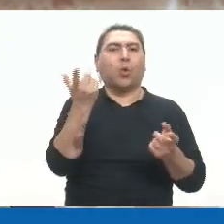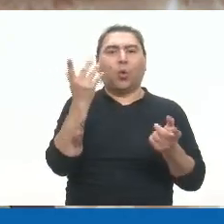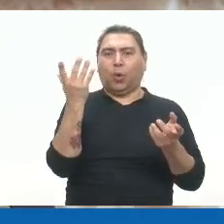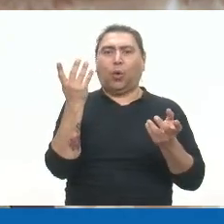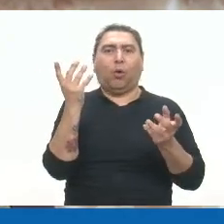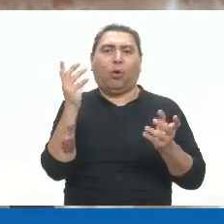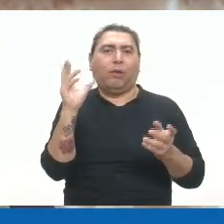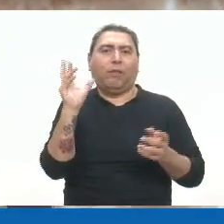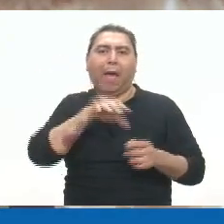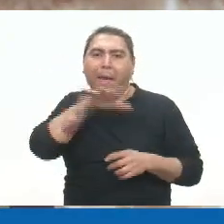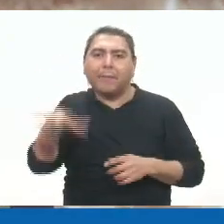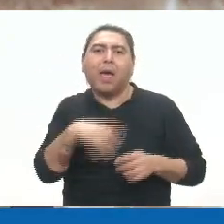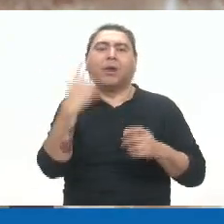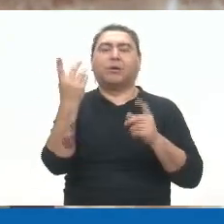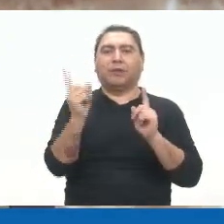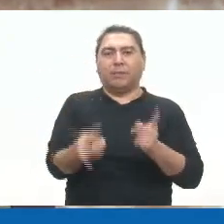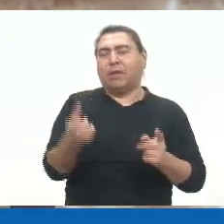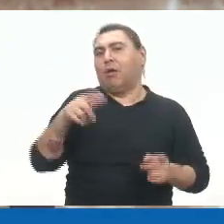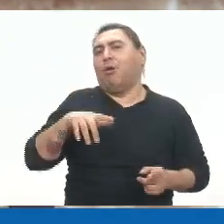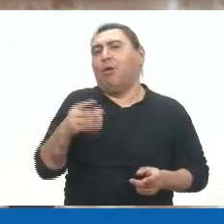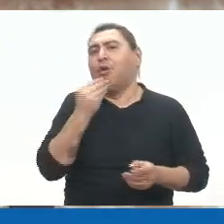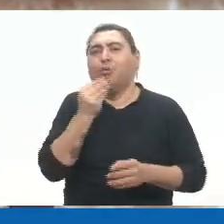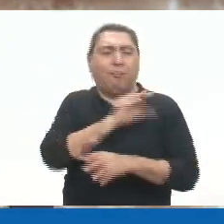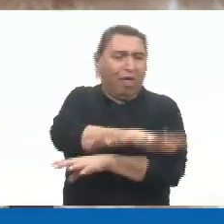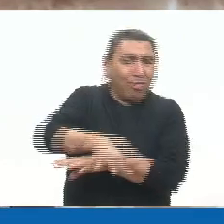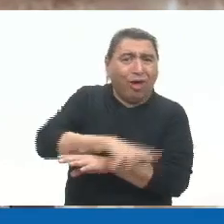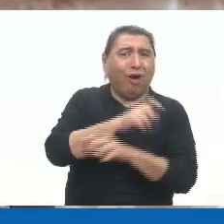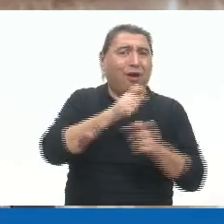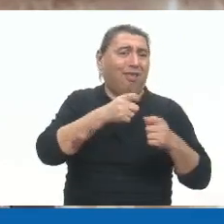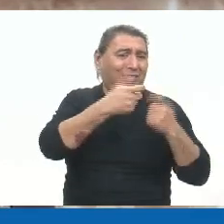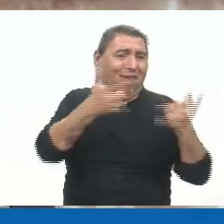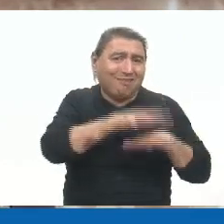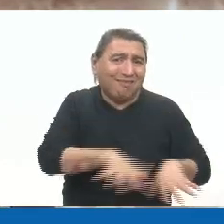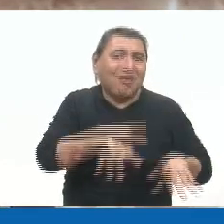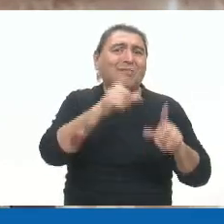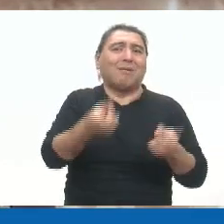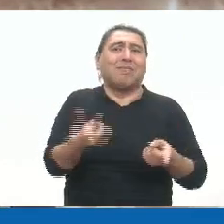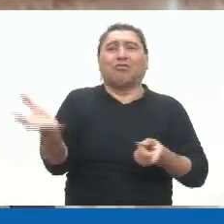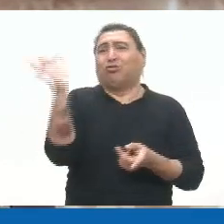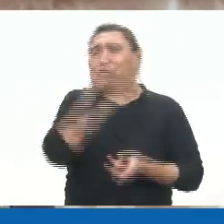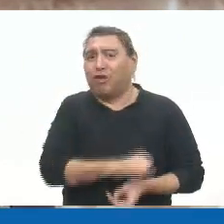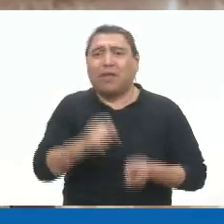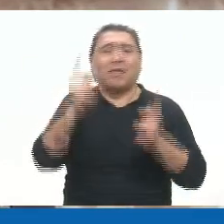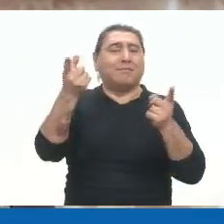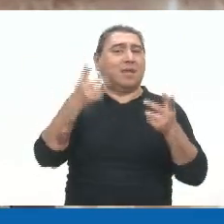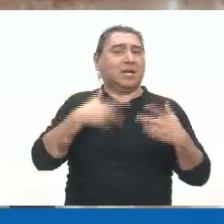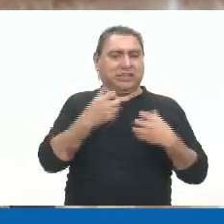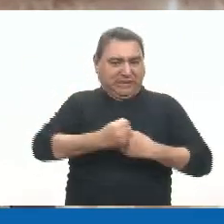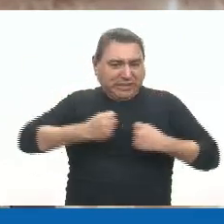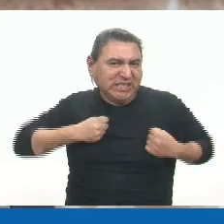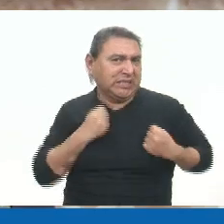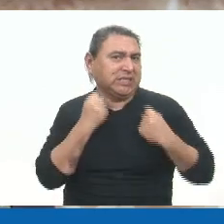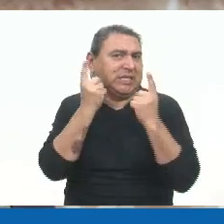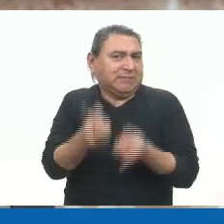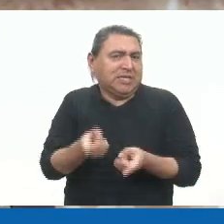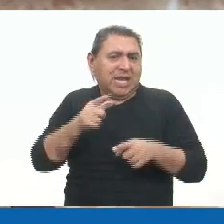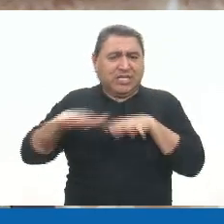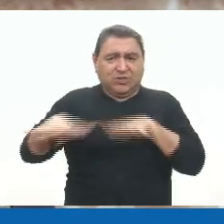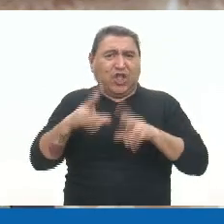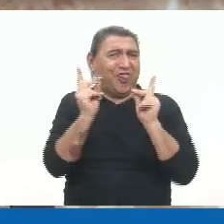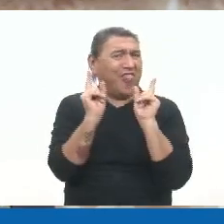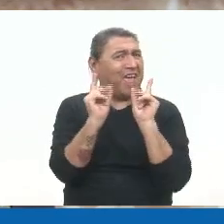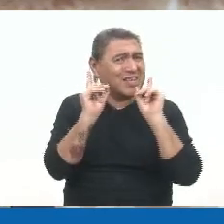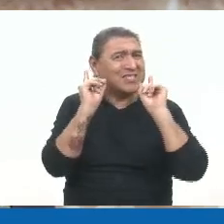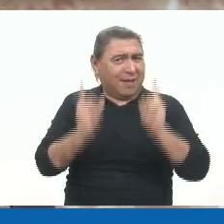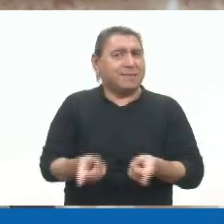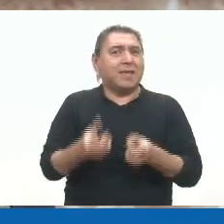barrios con mujeres de los comedores con mujeres que le ponen día a día el cuerpo a la difícil situación